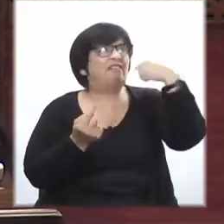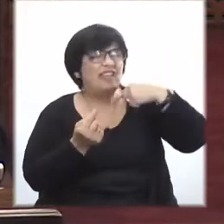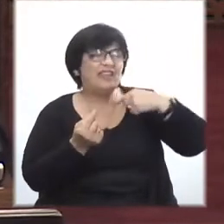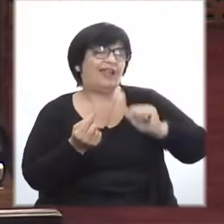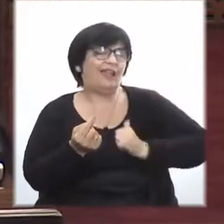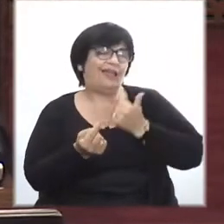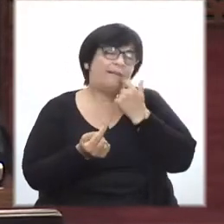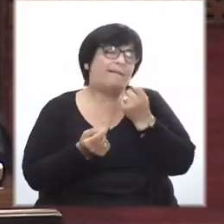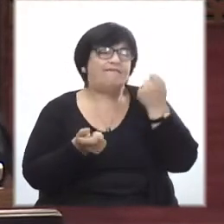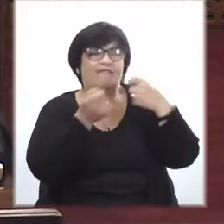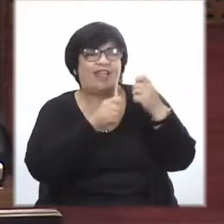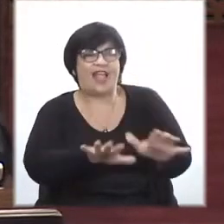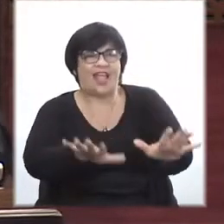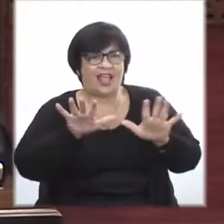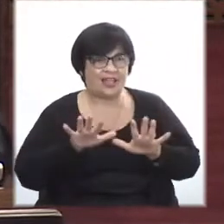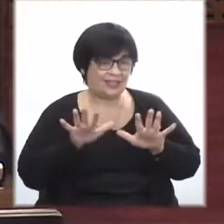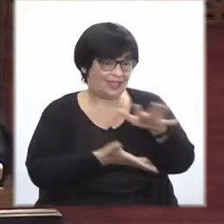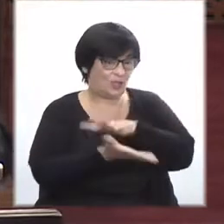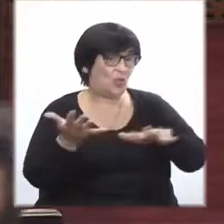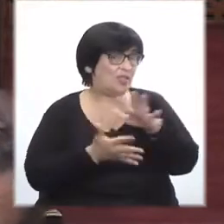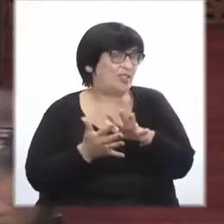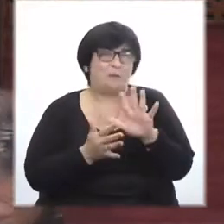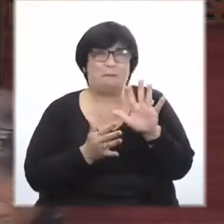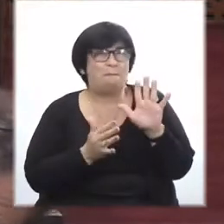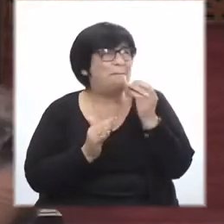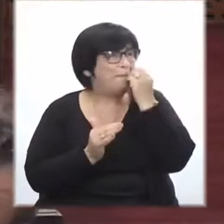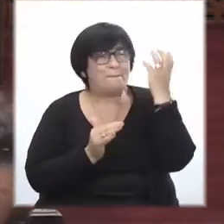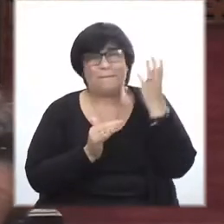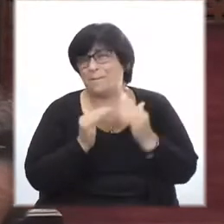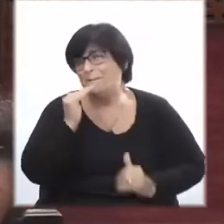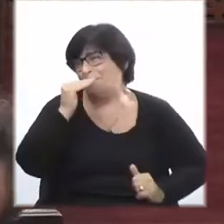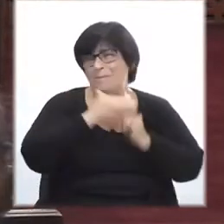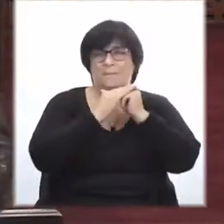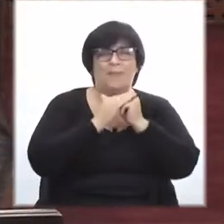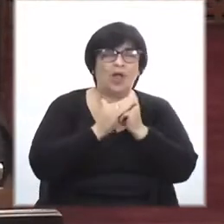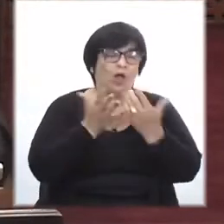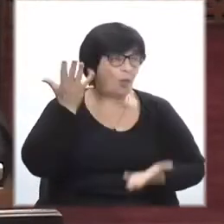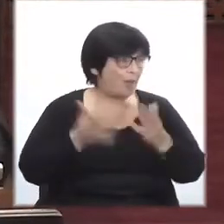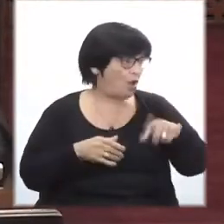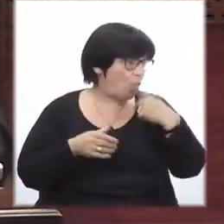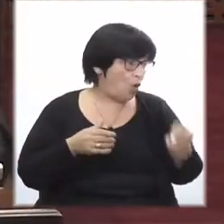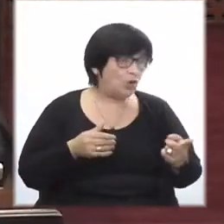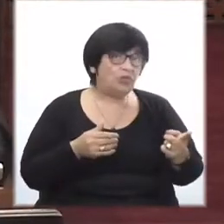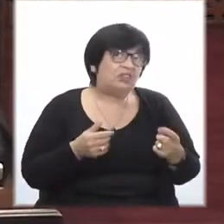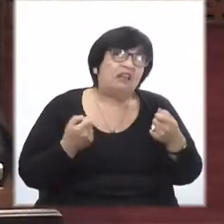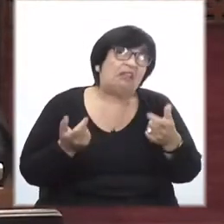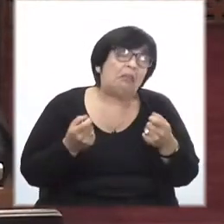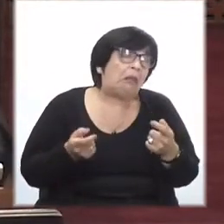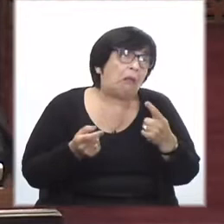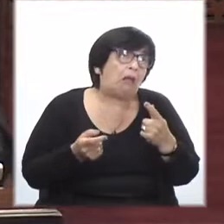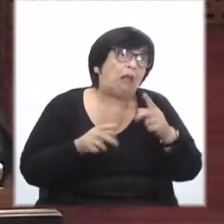de prebendas, que las colocan en situación de privilegio, frente a otras producciones que no gozan de la concesión de zonas